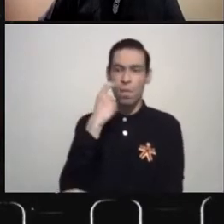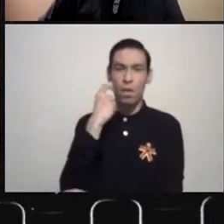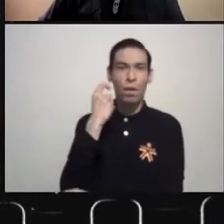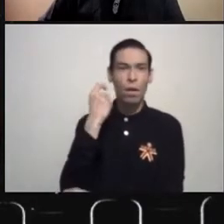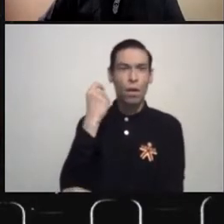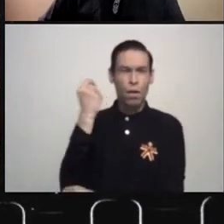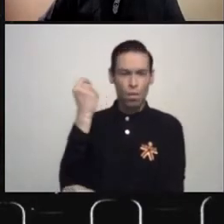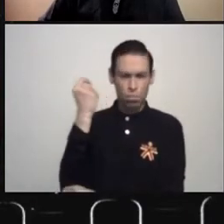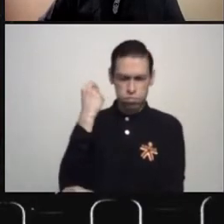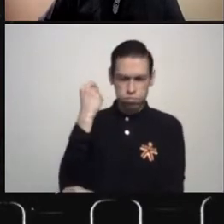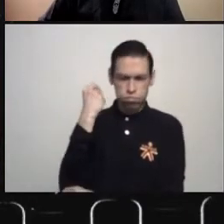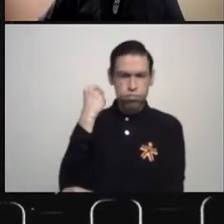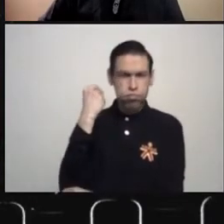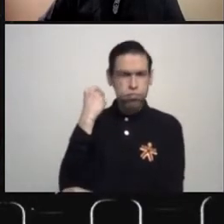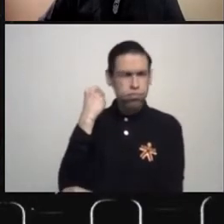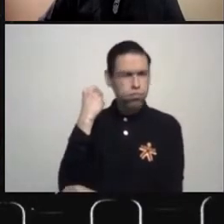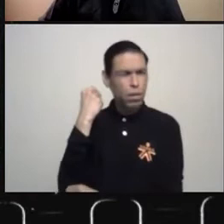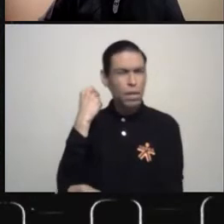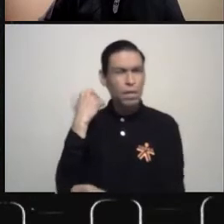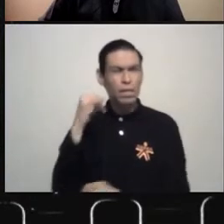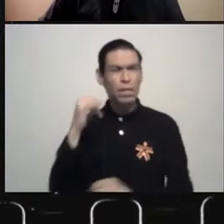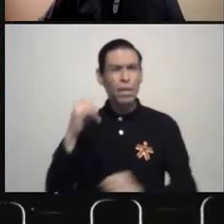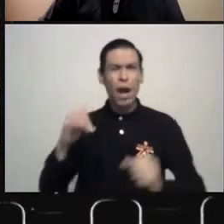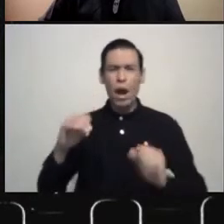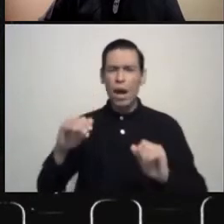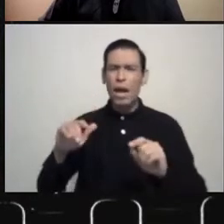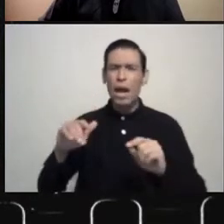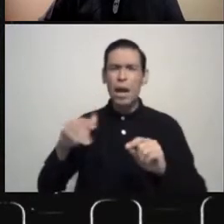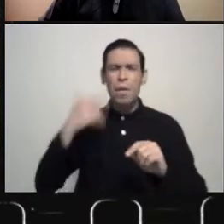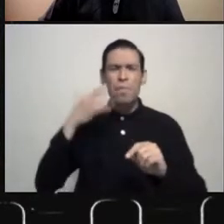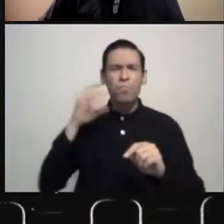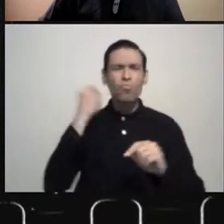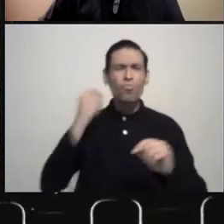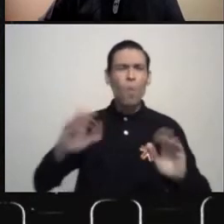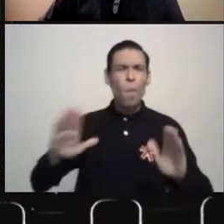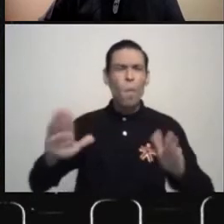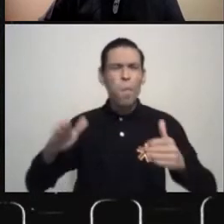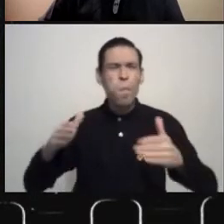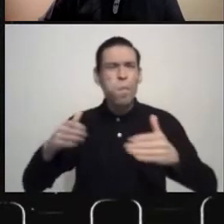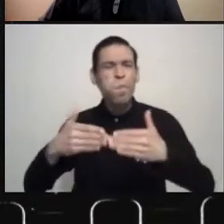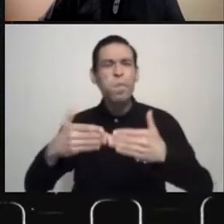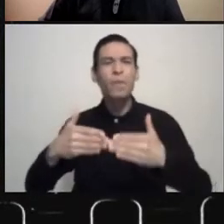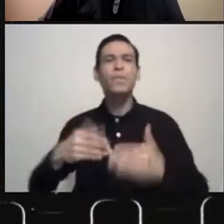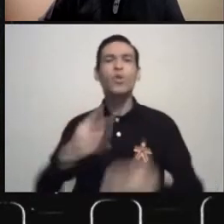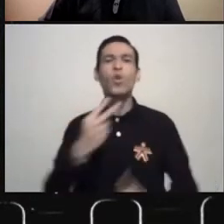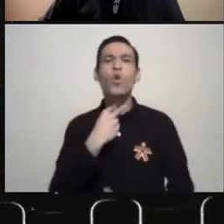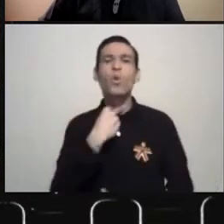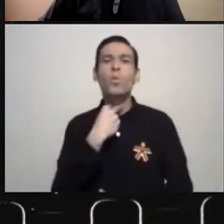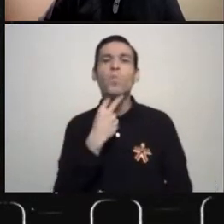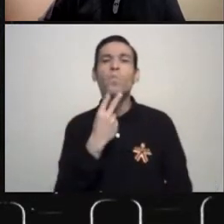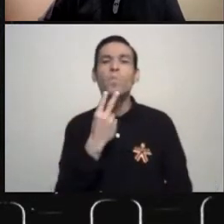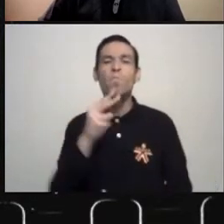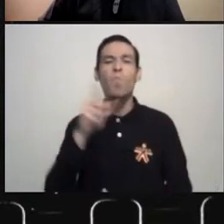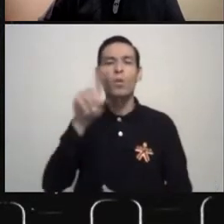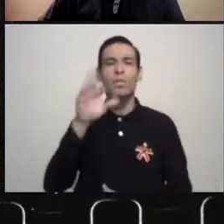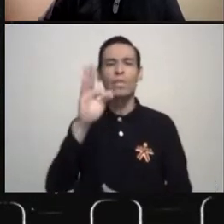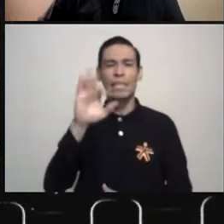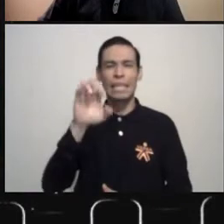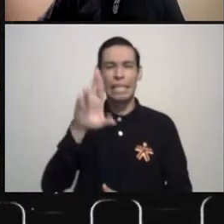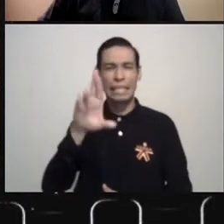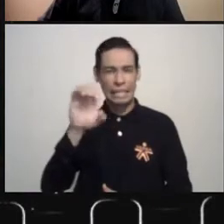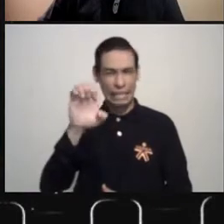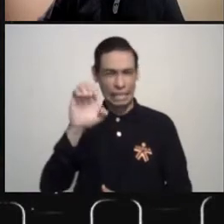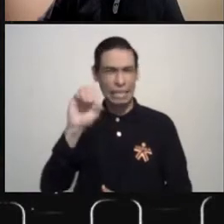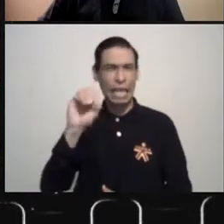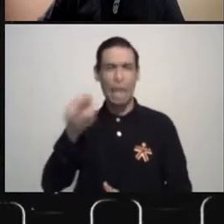él cerró, pues fue parte de los que cerró la última etapa de Tu Voz Estéreo. Él también estuvo un tiempo ahí. Y